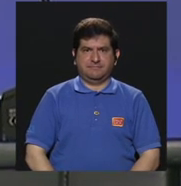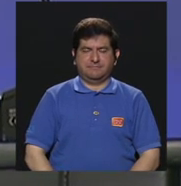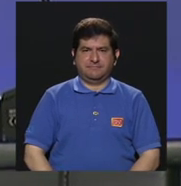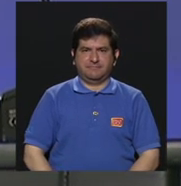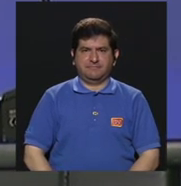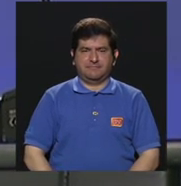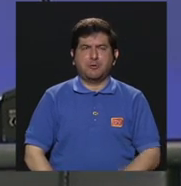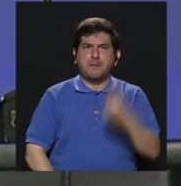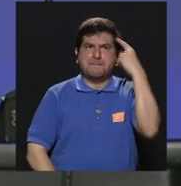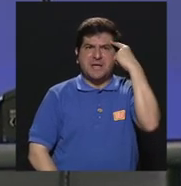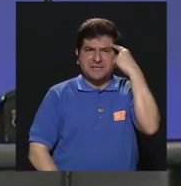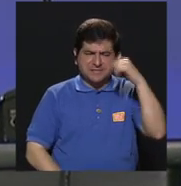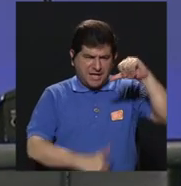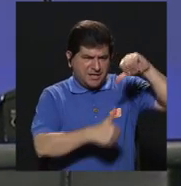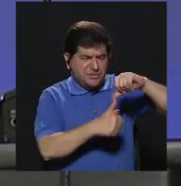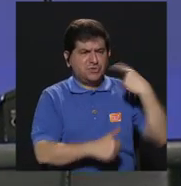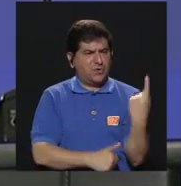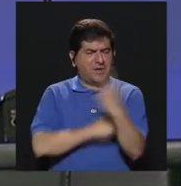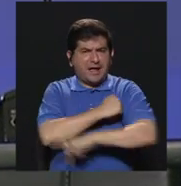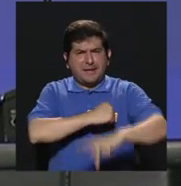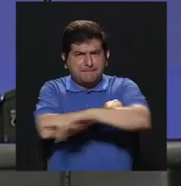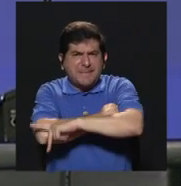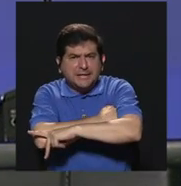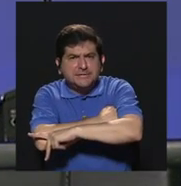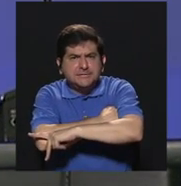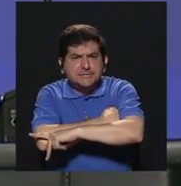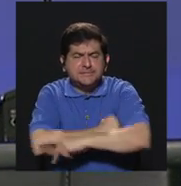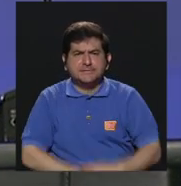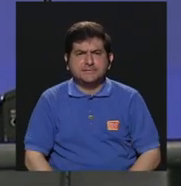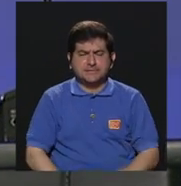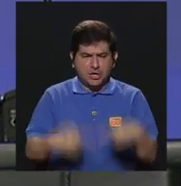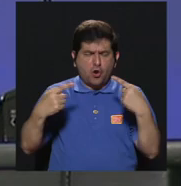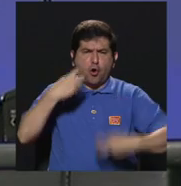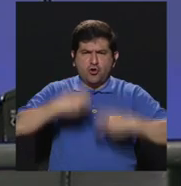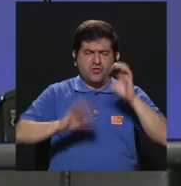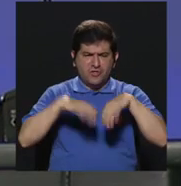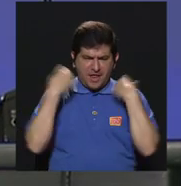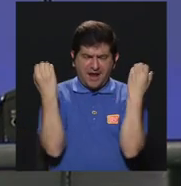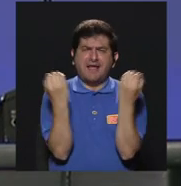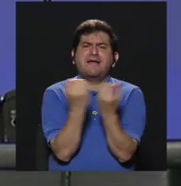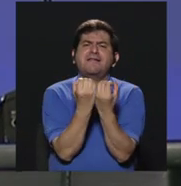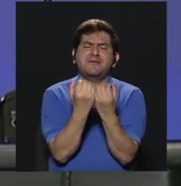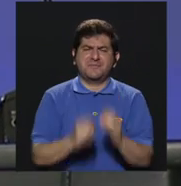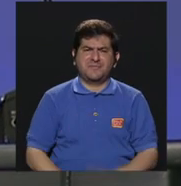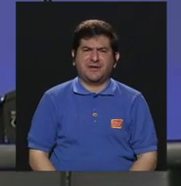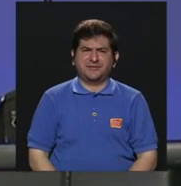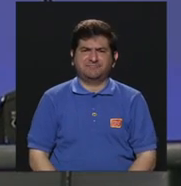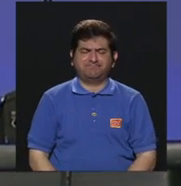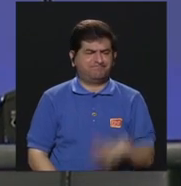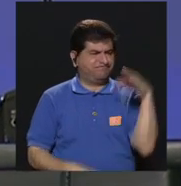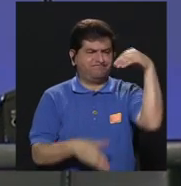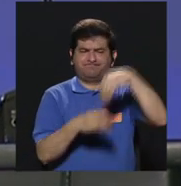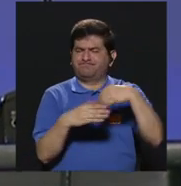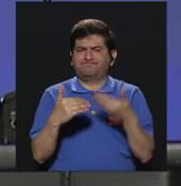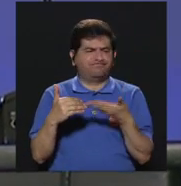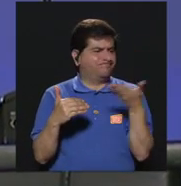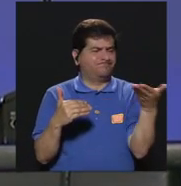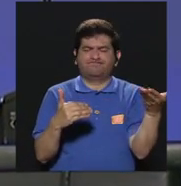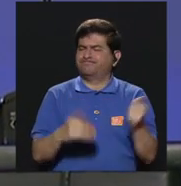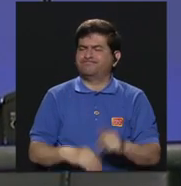a escala centroamericana y de cada uno de los países en contra del crimen organizado, no contemplan estos